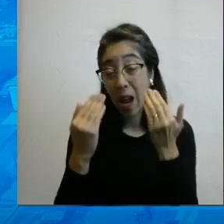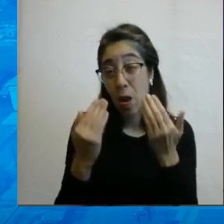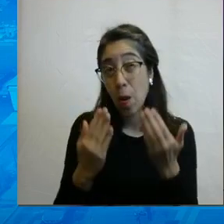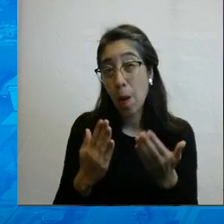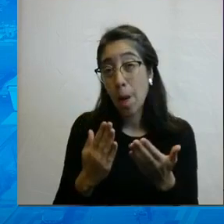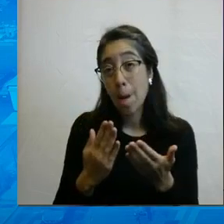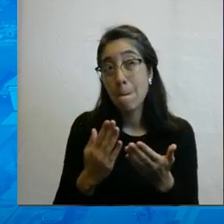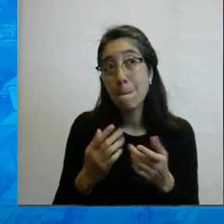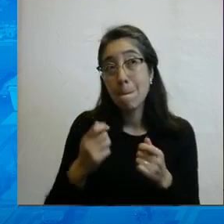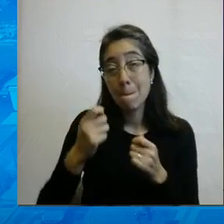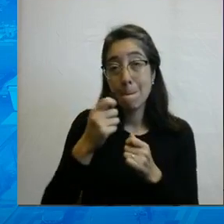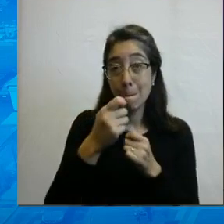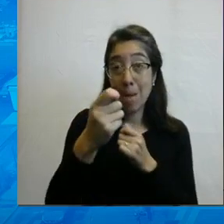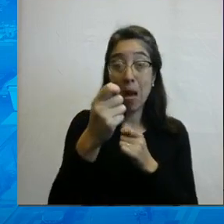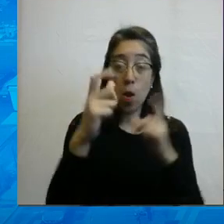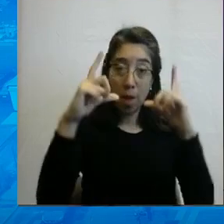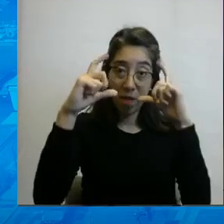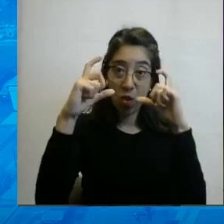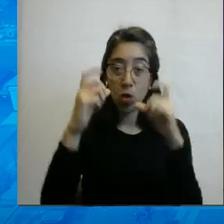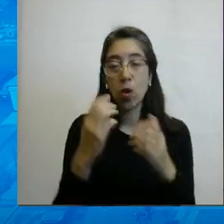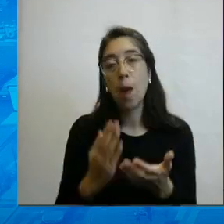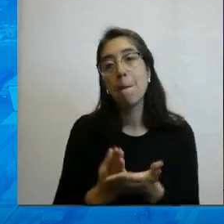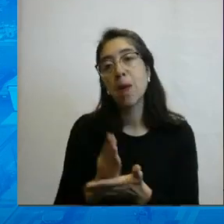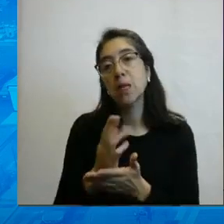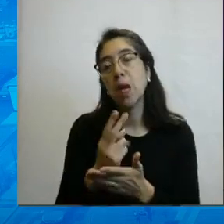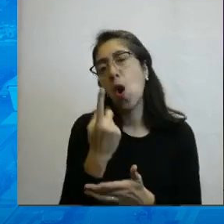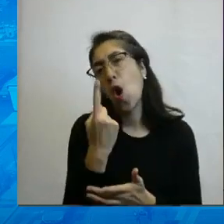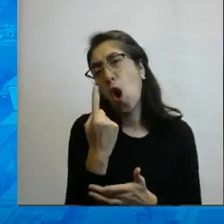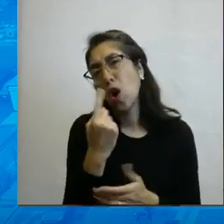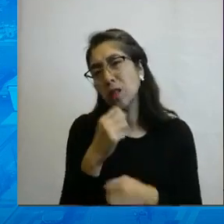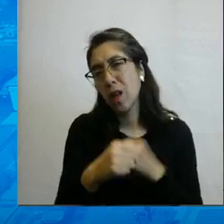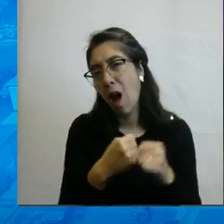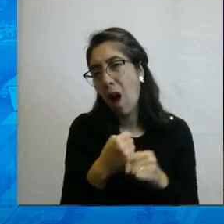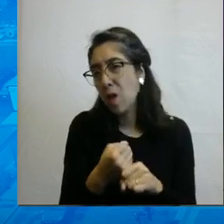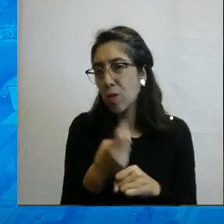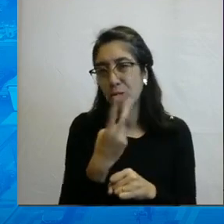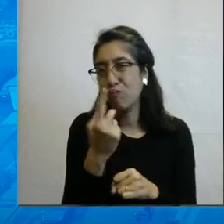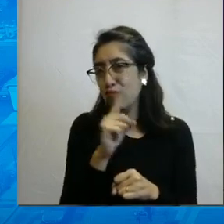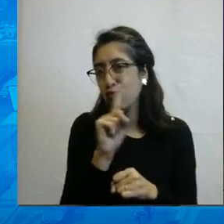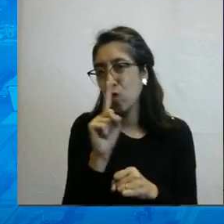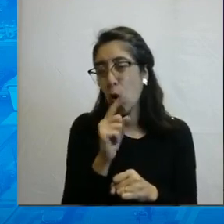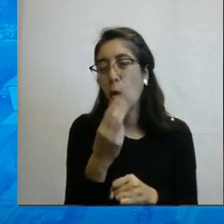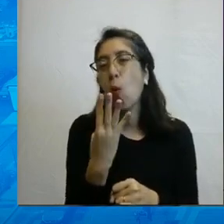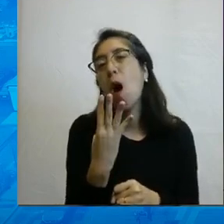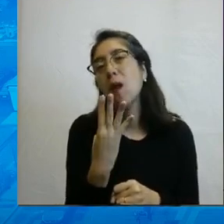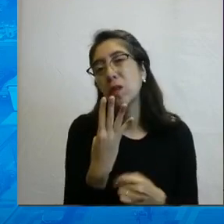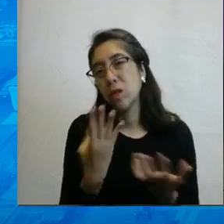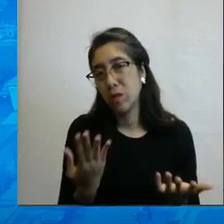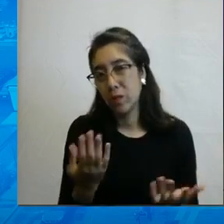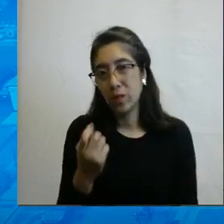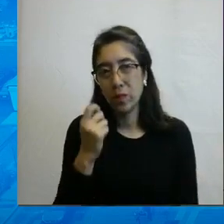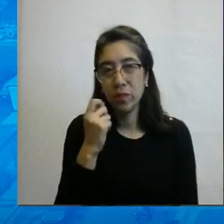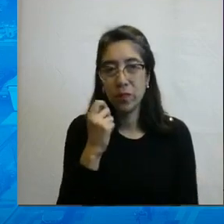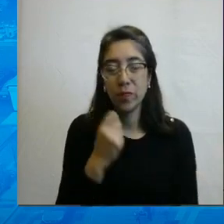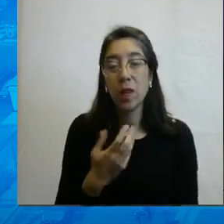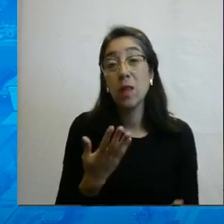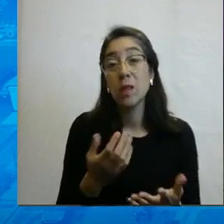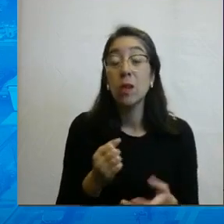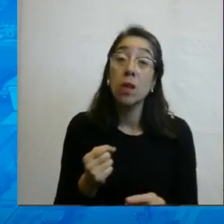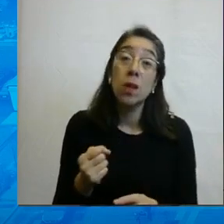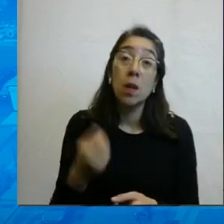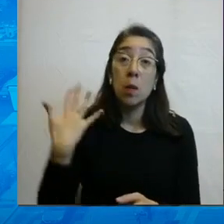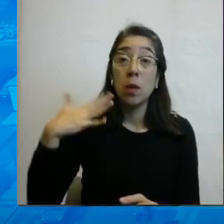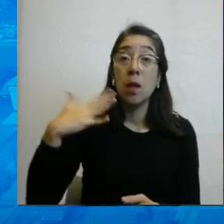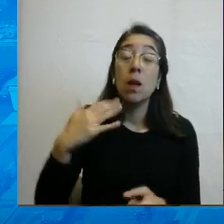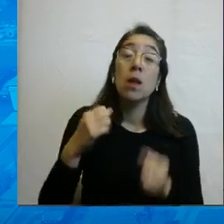por lo tanto, no sé si estará bien que incentivemos institucionalmente el uso de estos juguetes o que los niños se involucren en tan temprana edad,